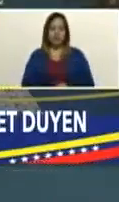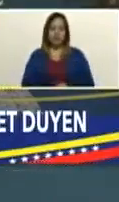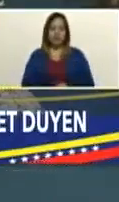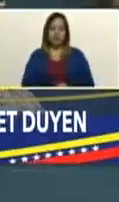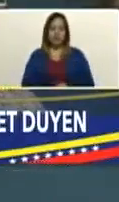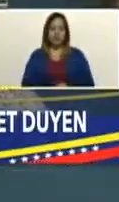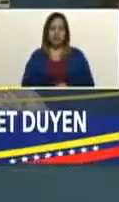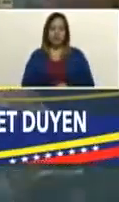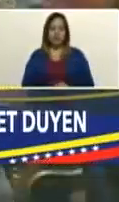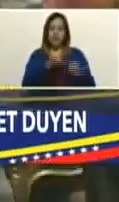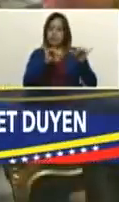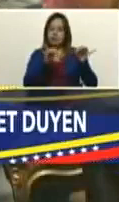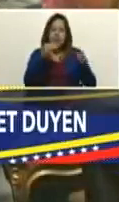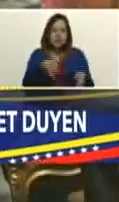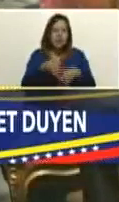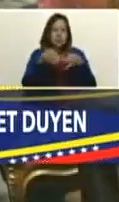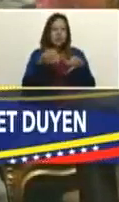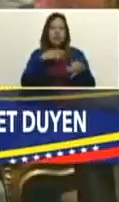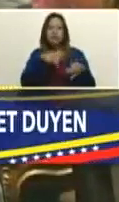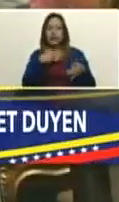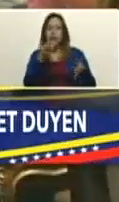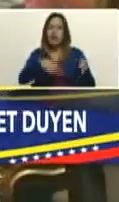Por eso siempre hemos insistido